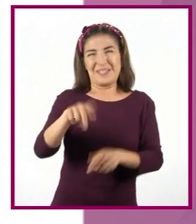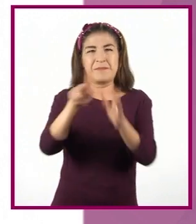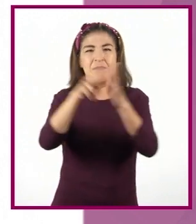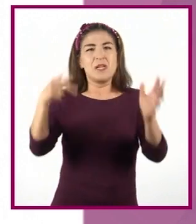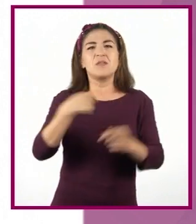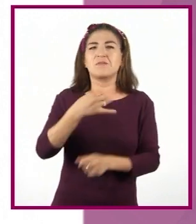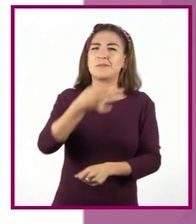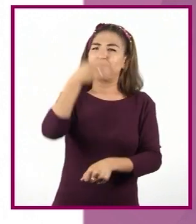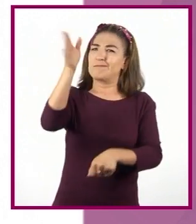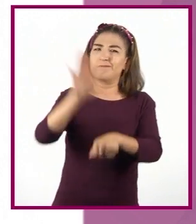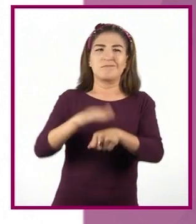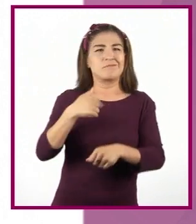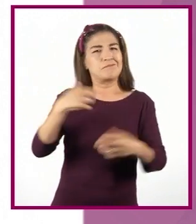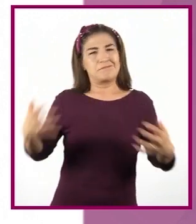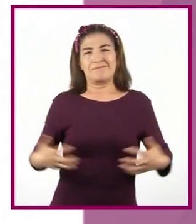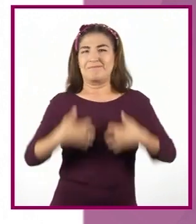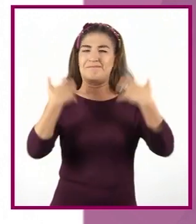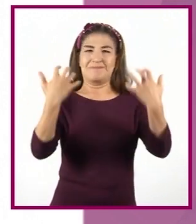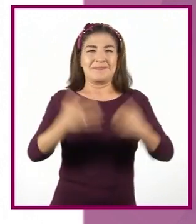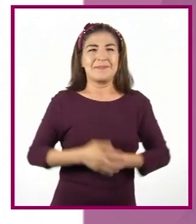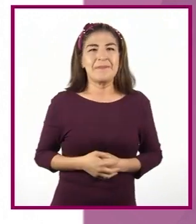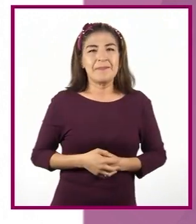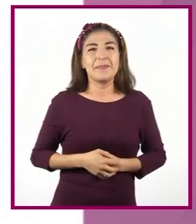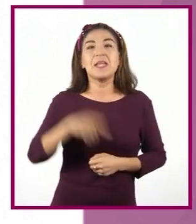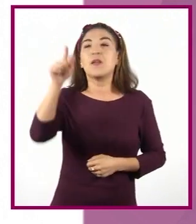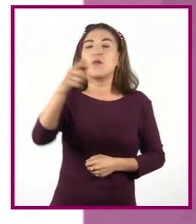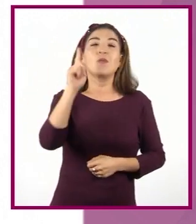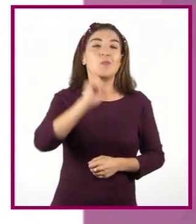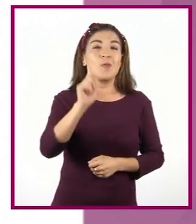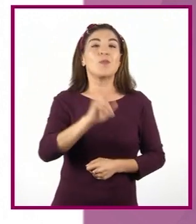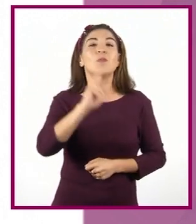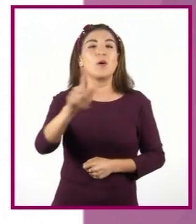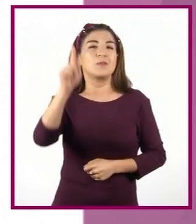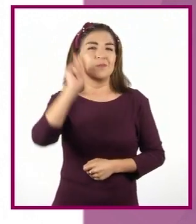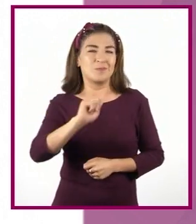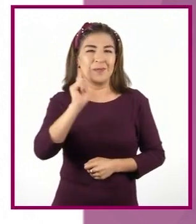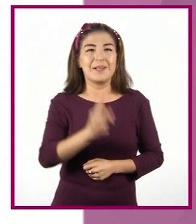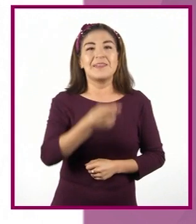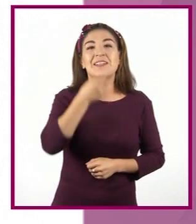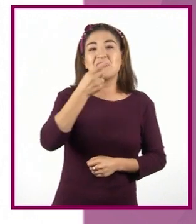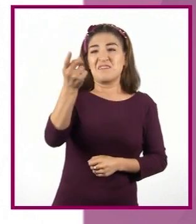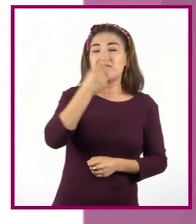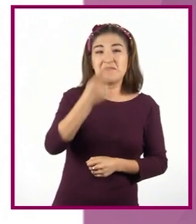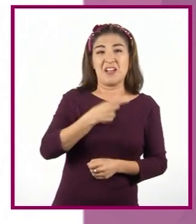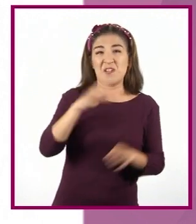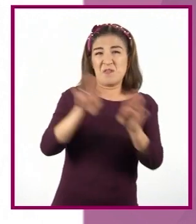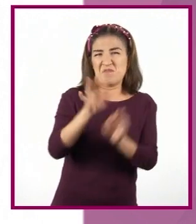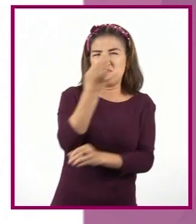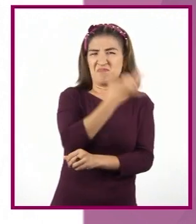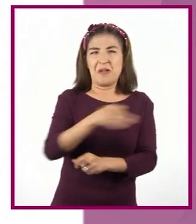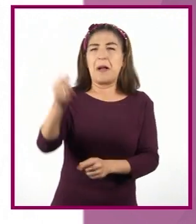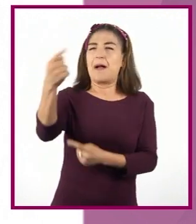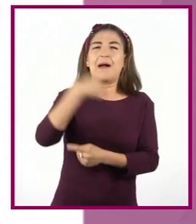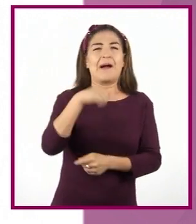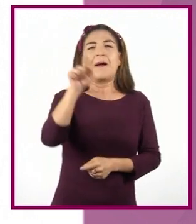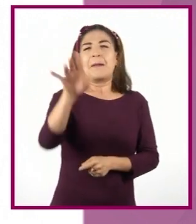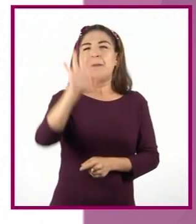mi más rotunda protesta. Me contestó una voz de mujer que solamente me insultó y me trató de